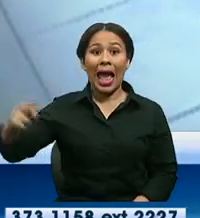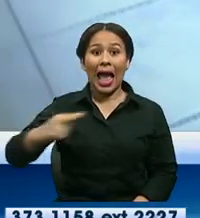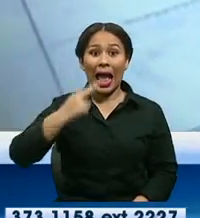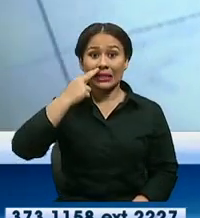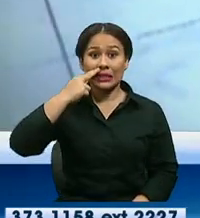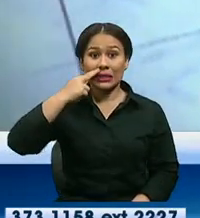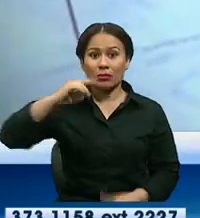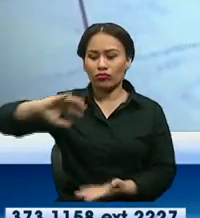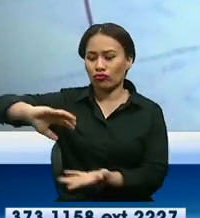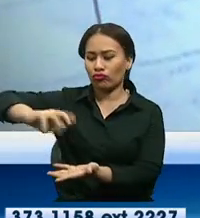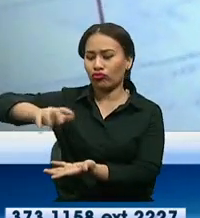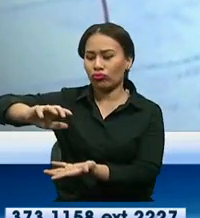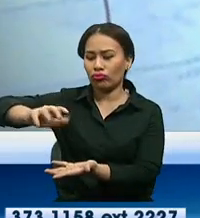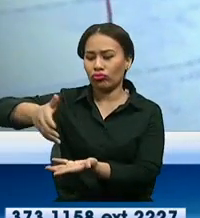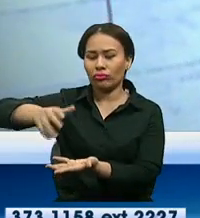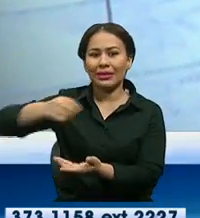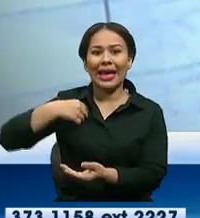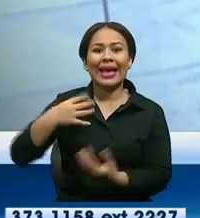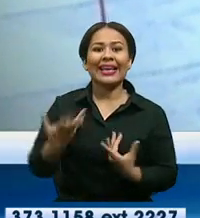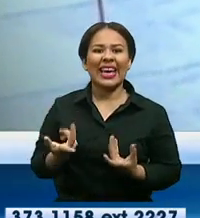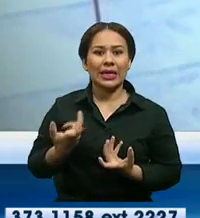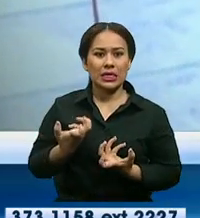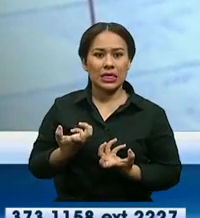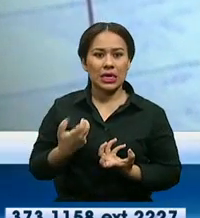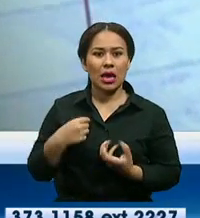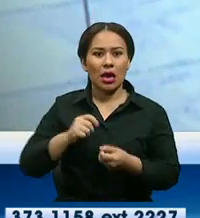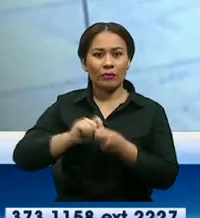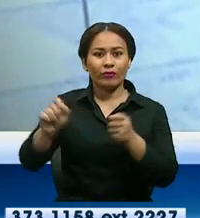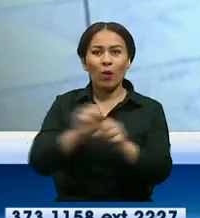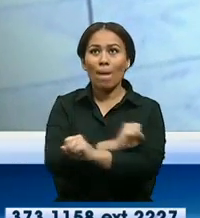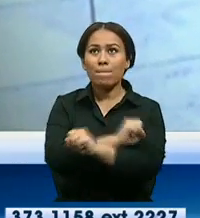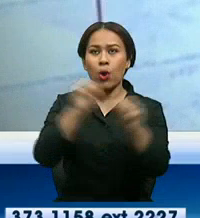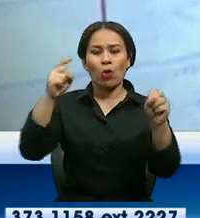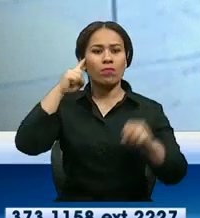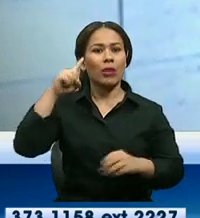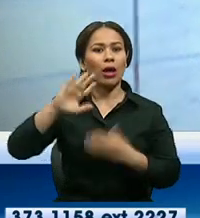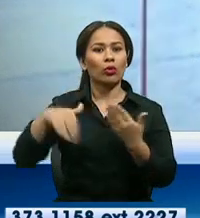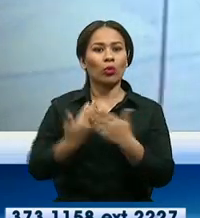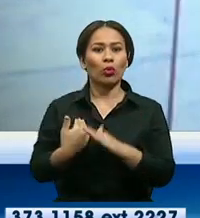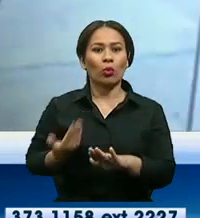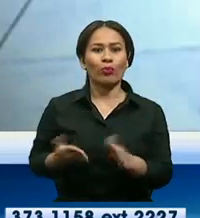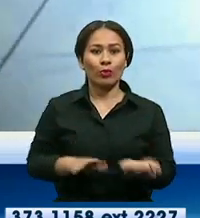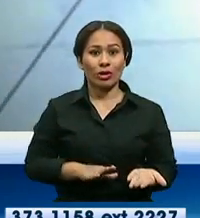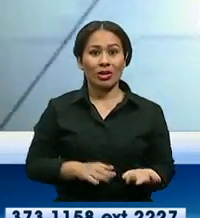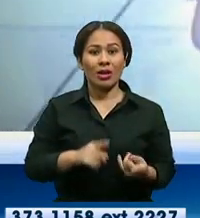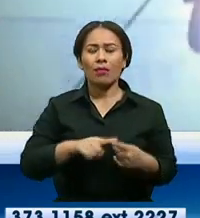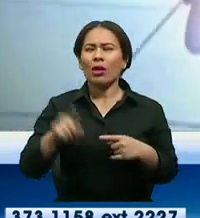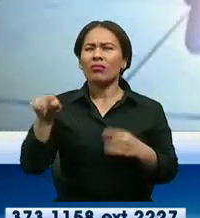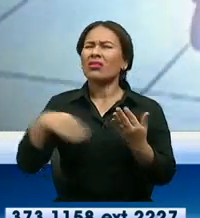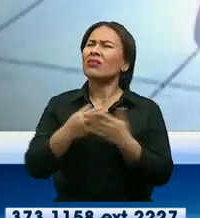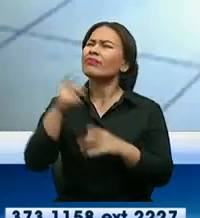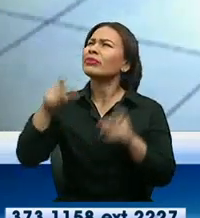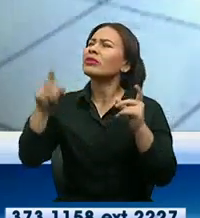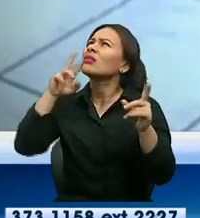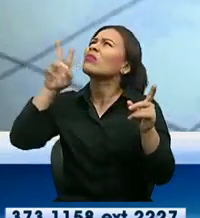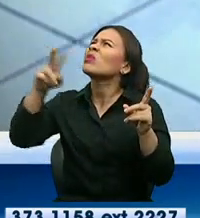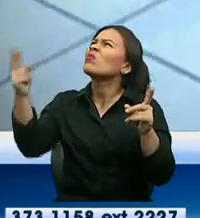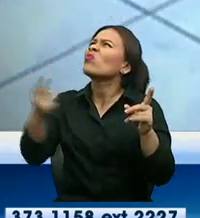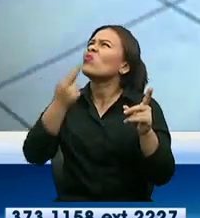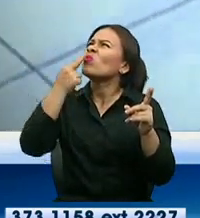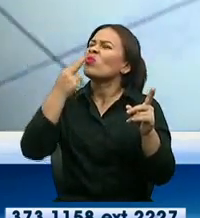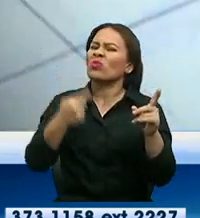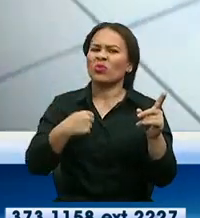puesto pues un trapo ya pues, prendiéndolo con la intención de que se realice una explosión. Hay 6 puntos de que trató de él